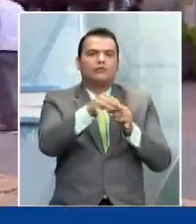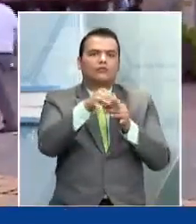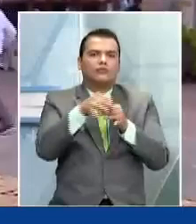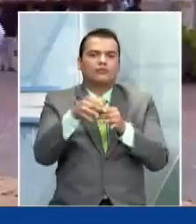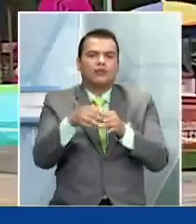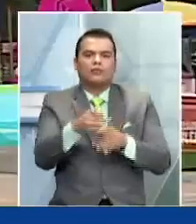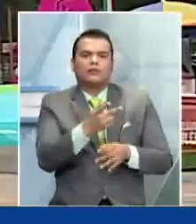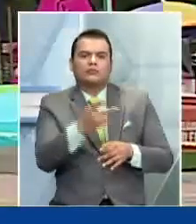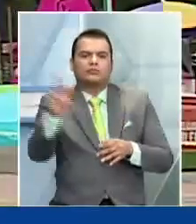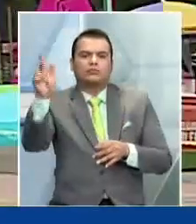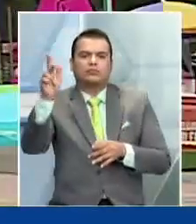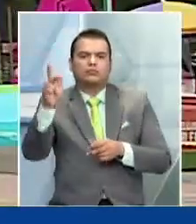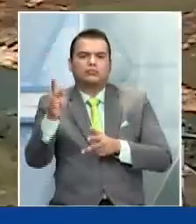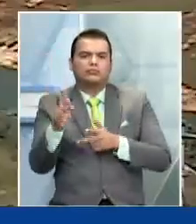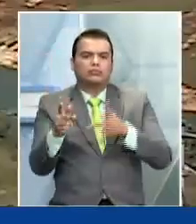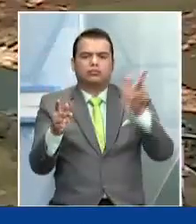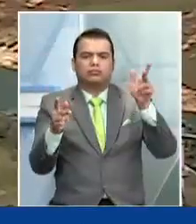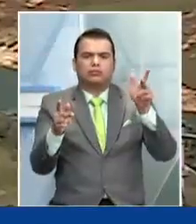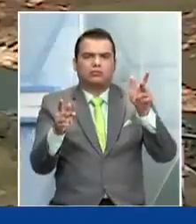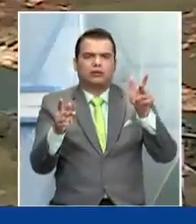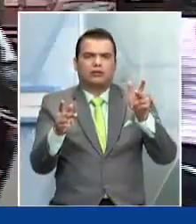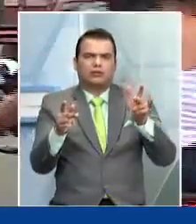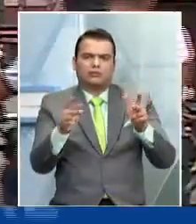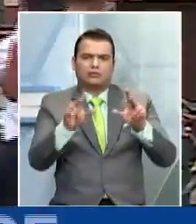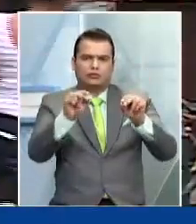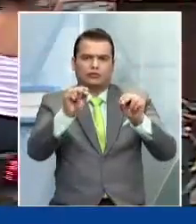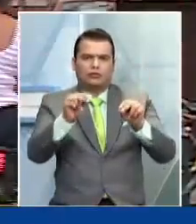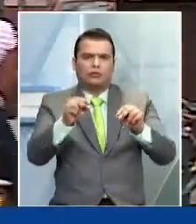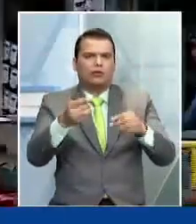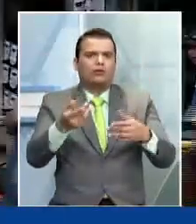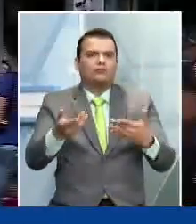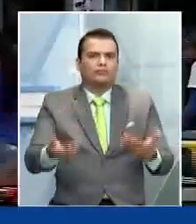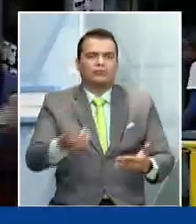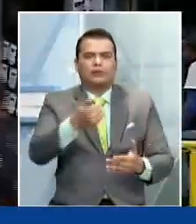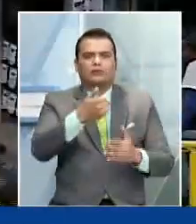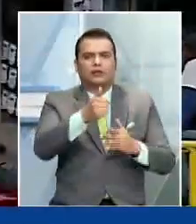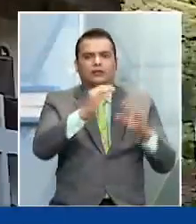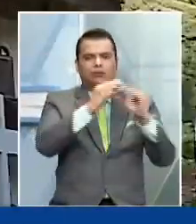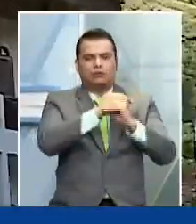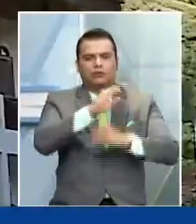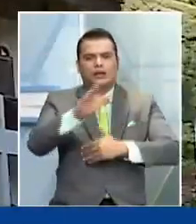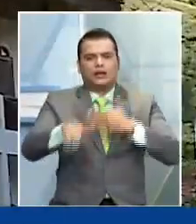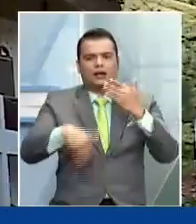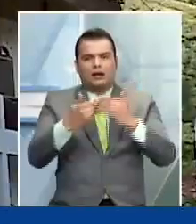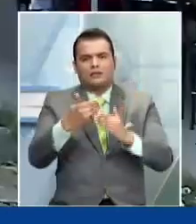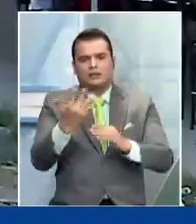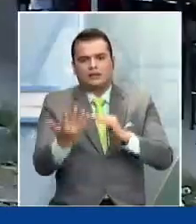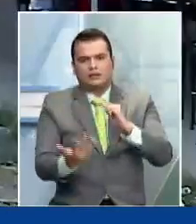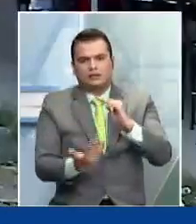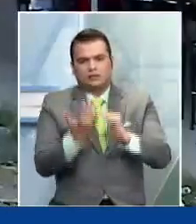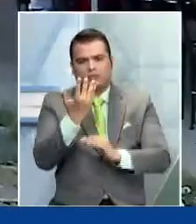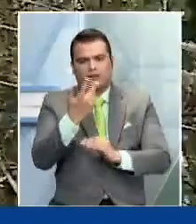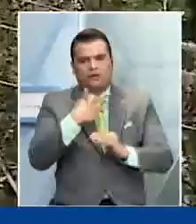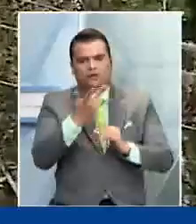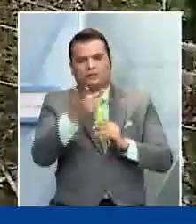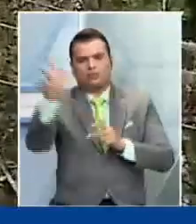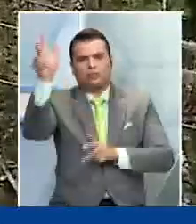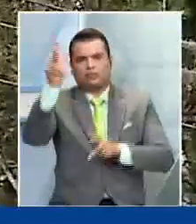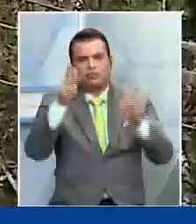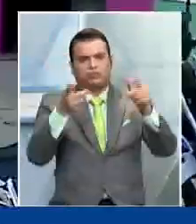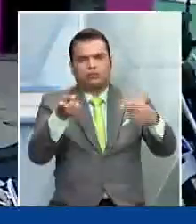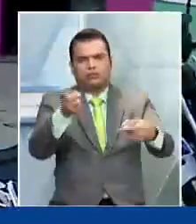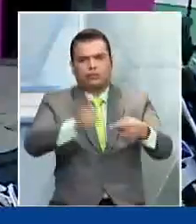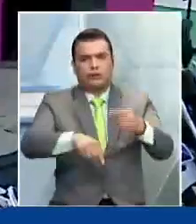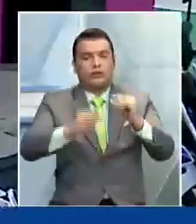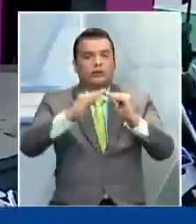La medida estará vigente desde hoy viernes 22 hasta el lunes 24 de enero entre las 10 de la noche y las 5 de la mañana. Otras medidas